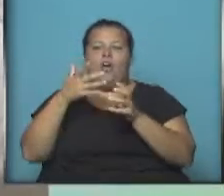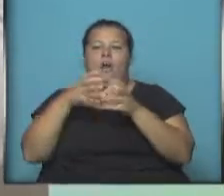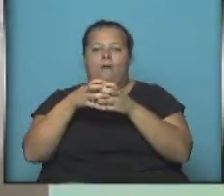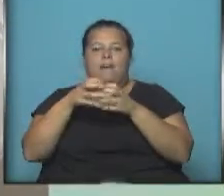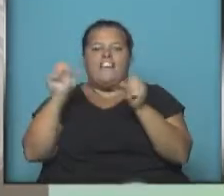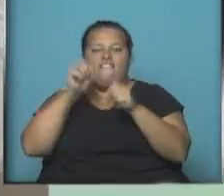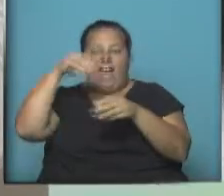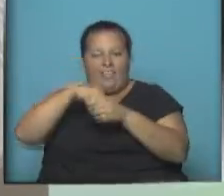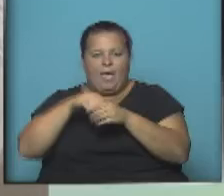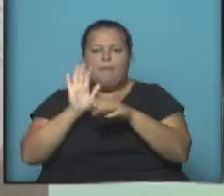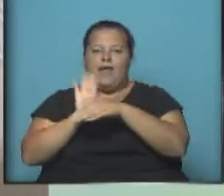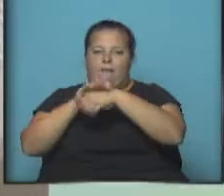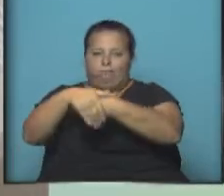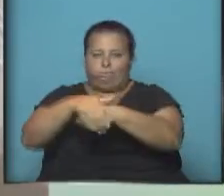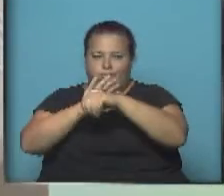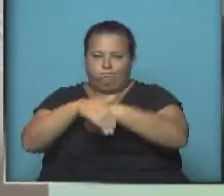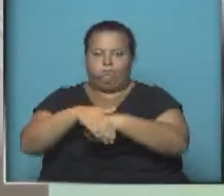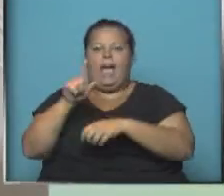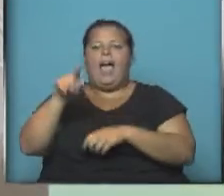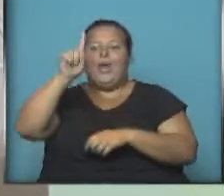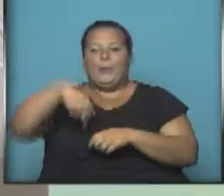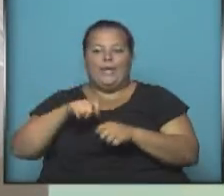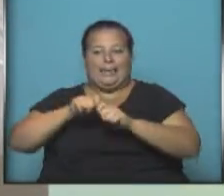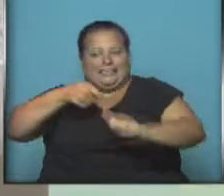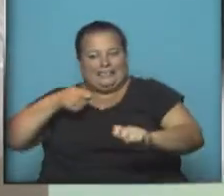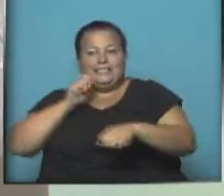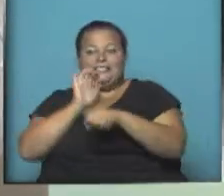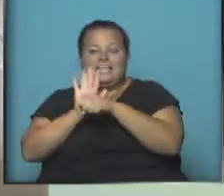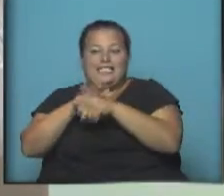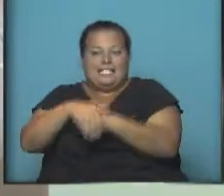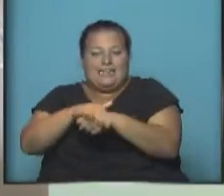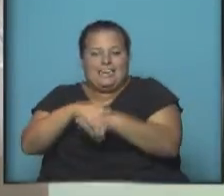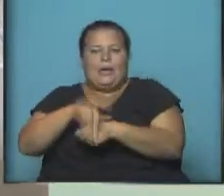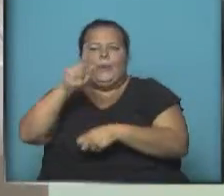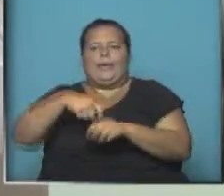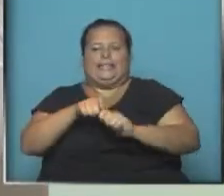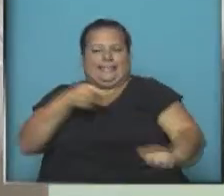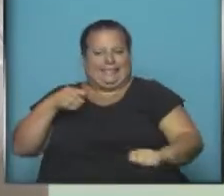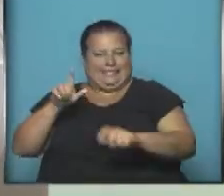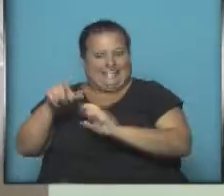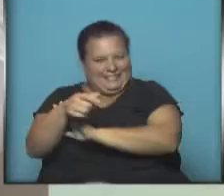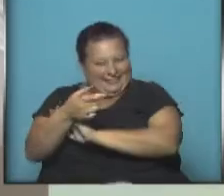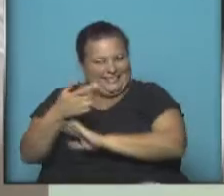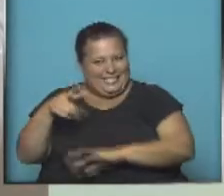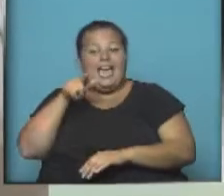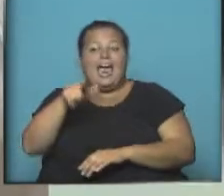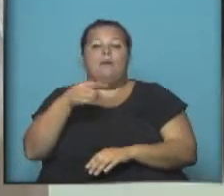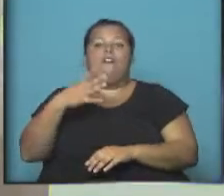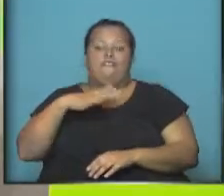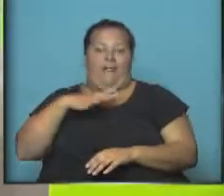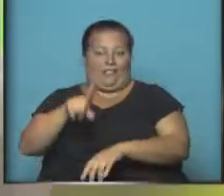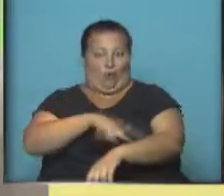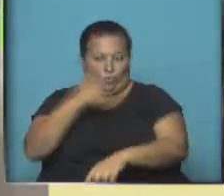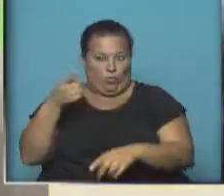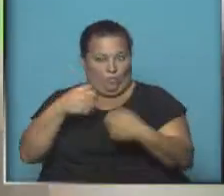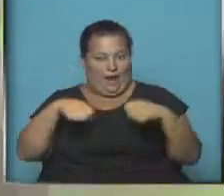de hielo. Ahora, ¿te pasa que ahí aparece el calambre? Cuando haces esto, aparece como el calambre del pie y esto... Bueno, eso por la falta de costumbre de hacer